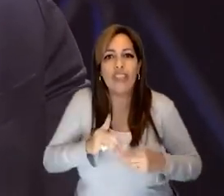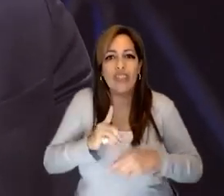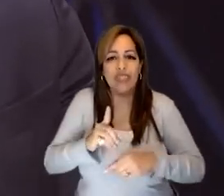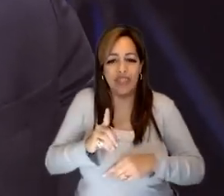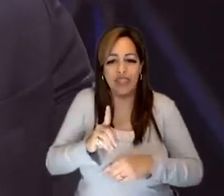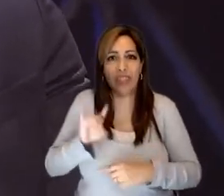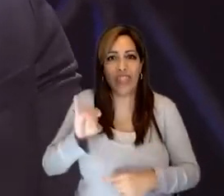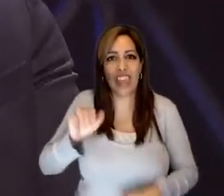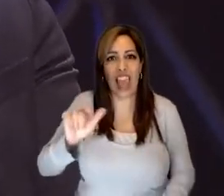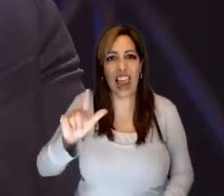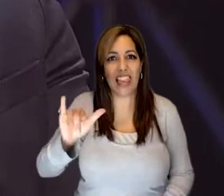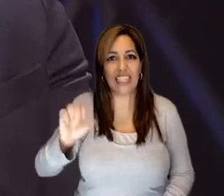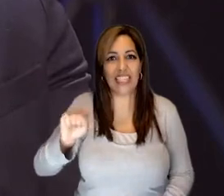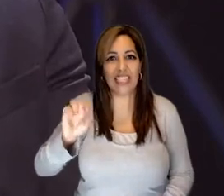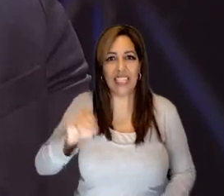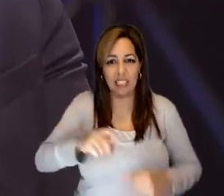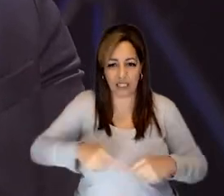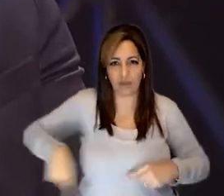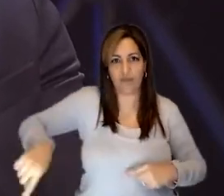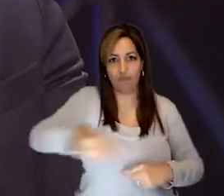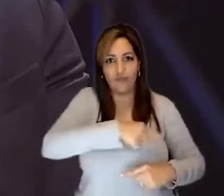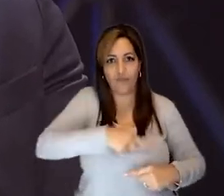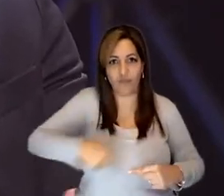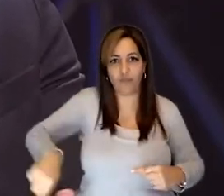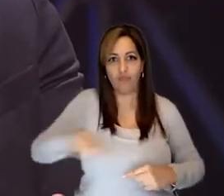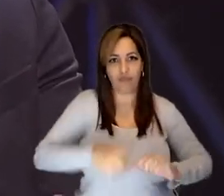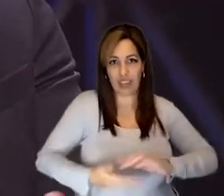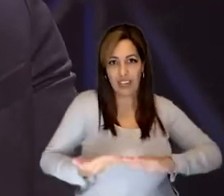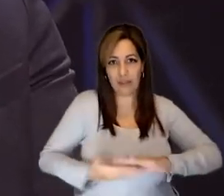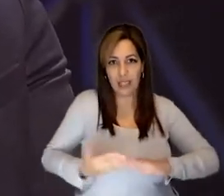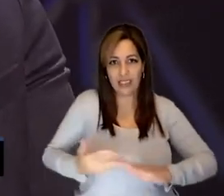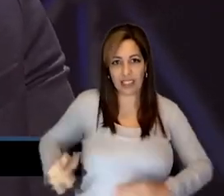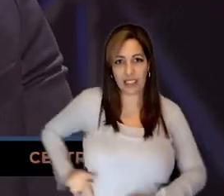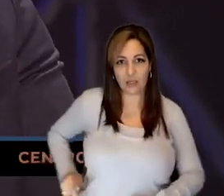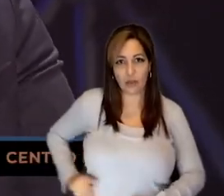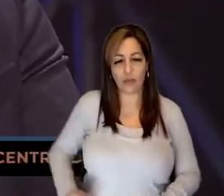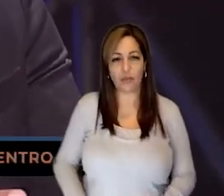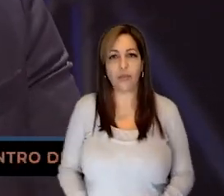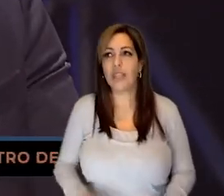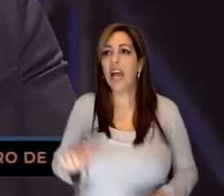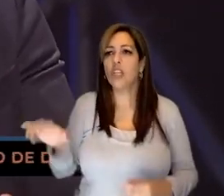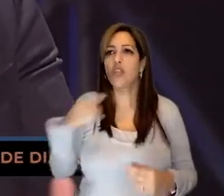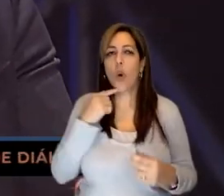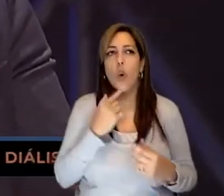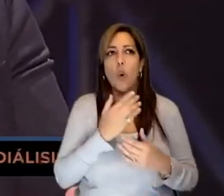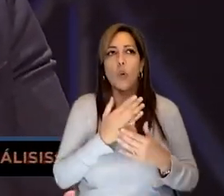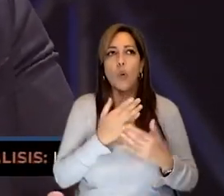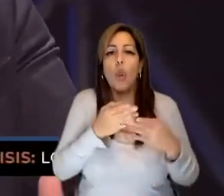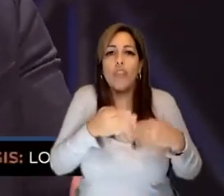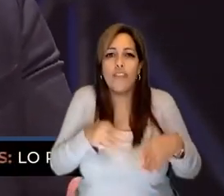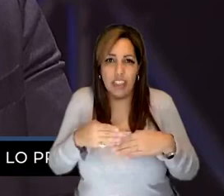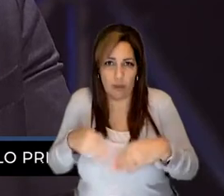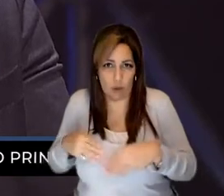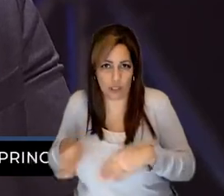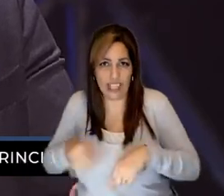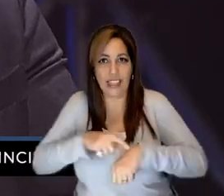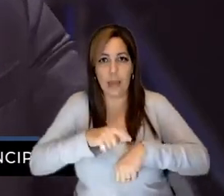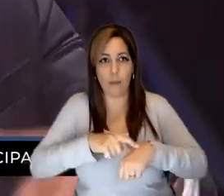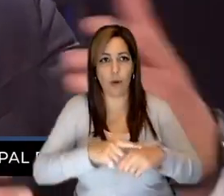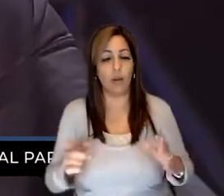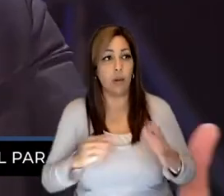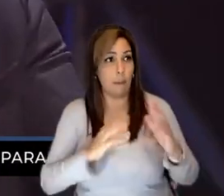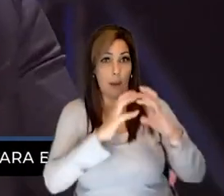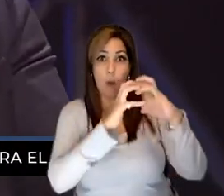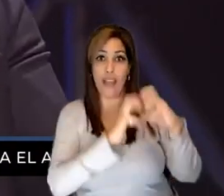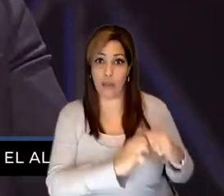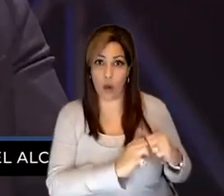importante, sí. Y lo primero que ellos necesitaban. Esa es la primera fase de la construcción, se dividió en tres, por de manera estratégica. Se va a construir, se